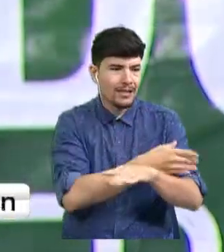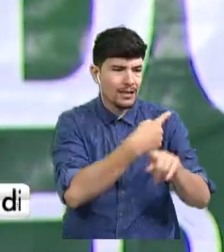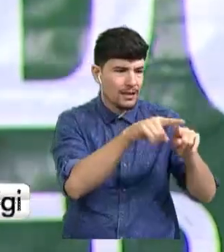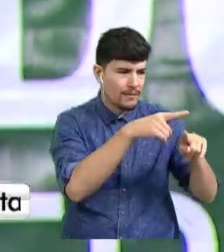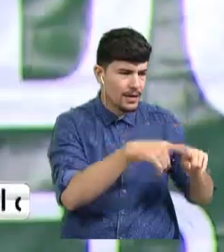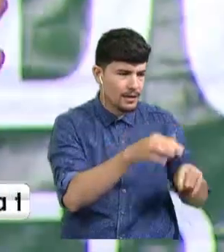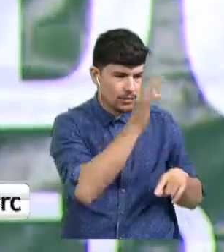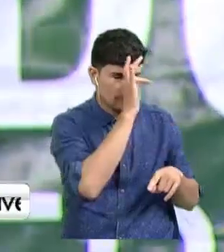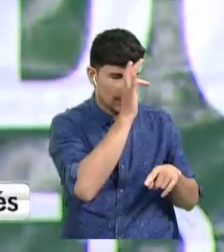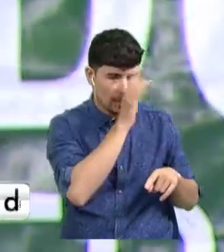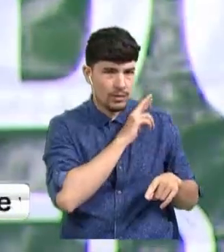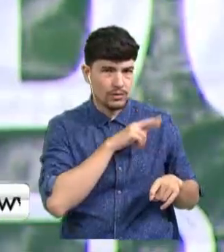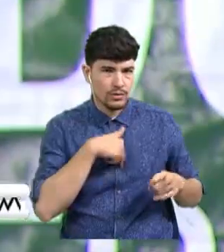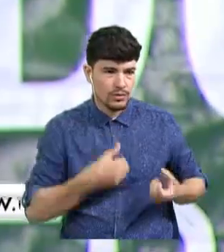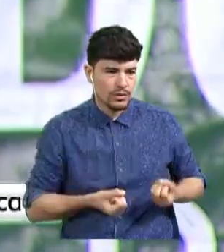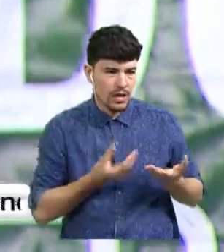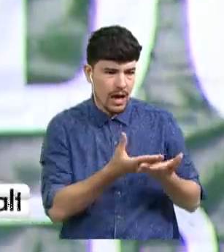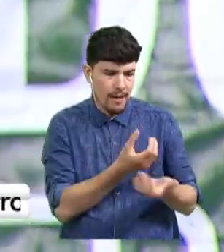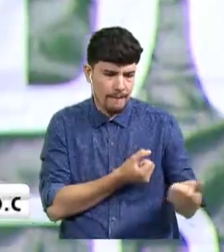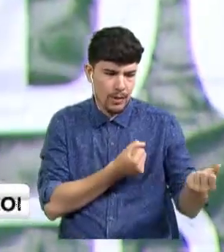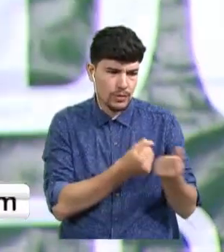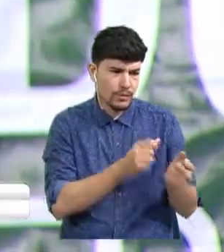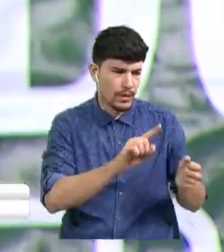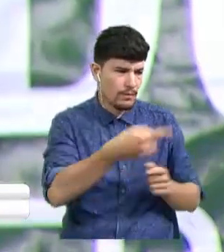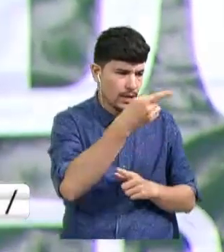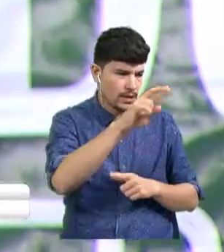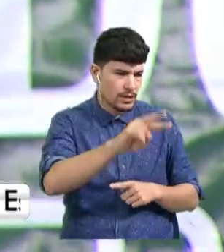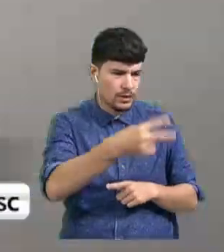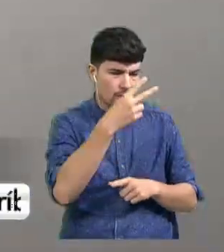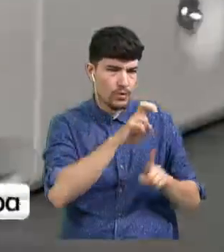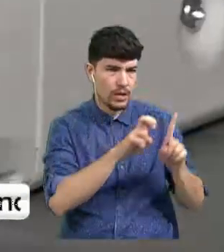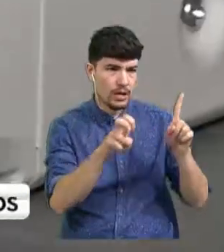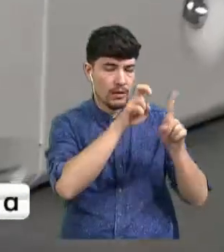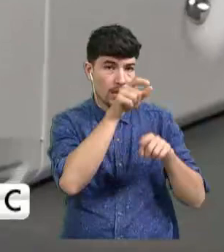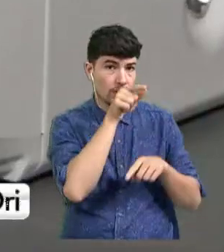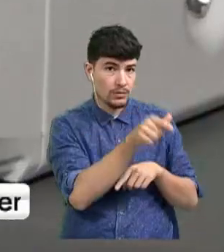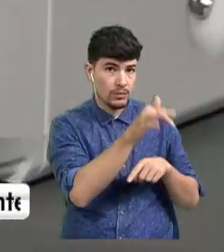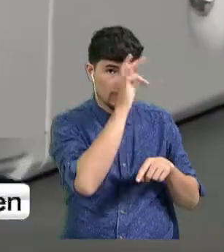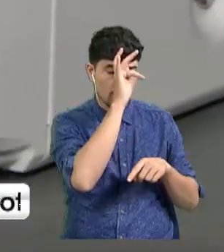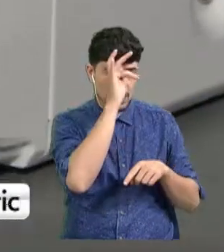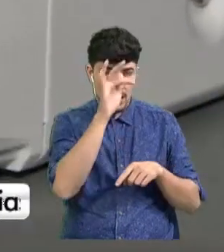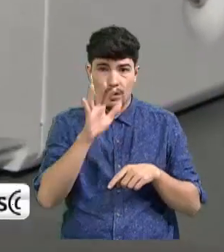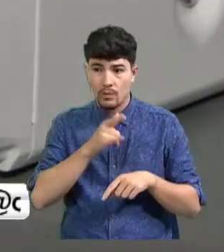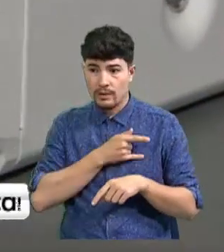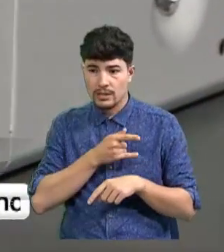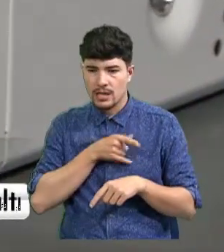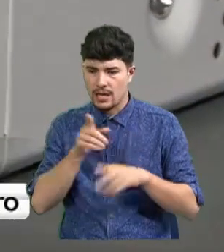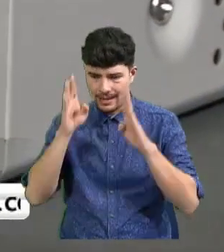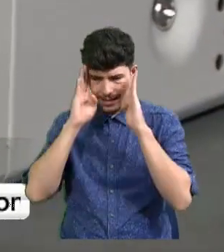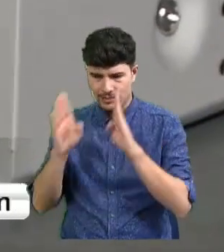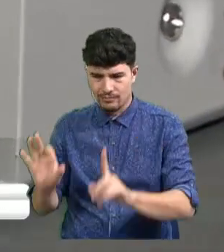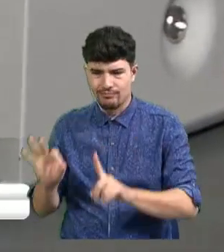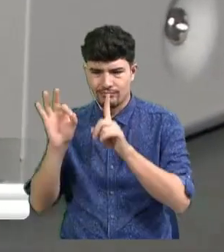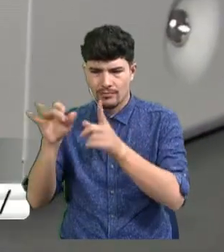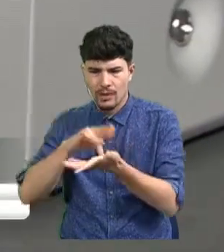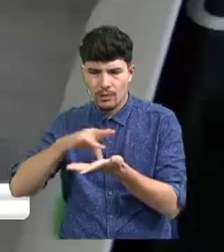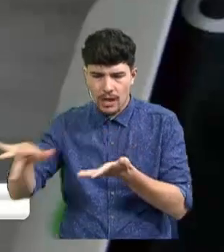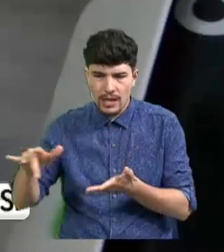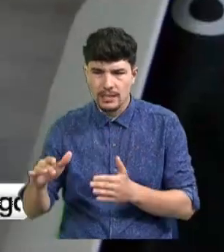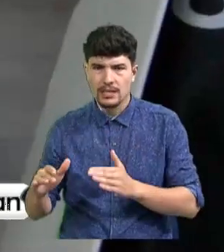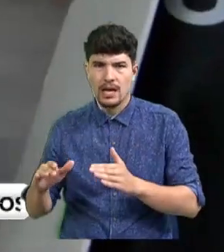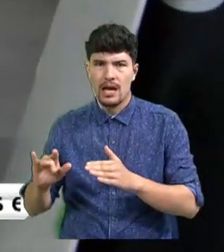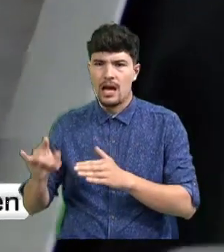para garantizar esa atención en el primer nivel, en el segundo, y que el hospital universitario se dedique a lo que tiene que ser, a las urgencias, a la